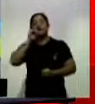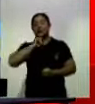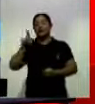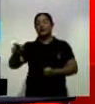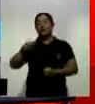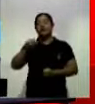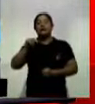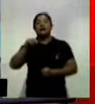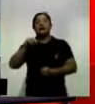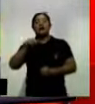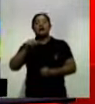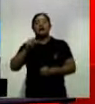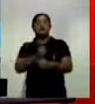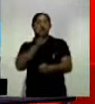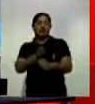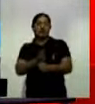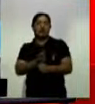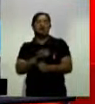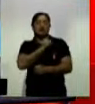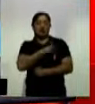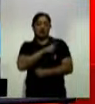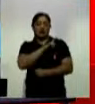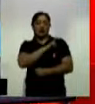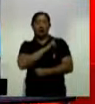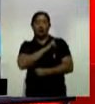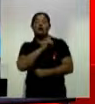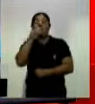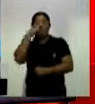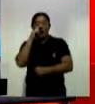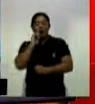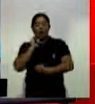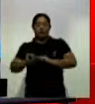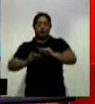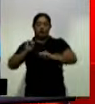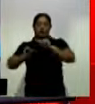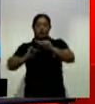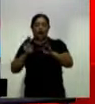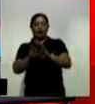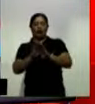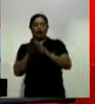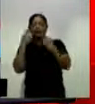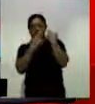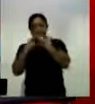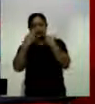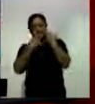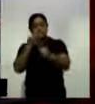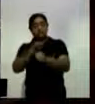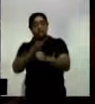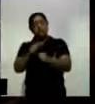Salud Federal, esto para revisar los protocolos de salud en la reactivación gradual de la economía ante el COVID-19.